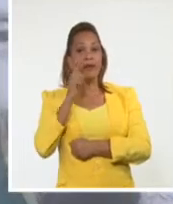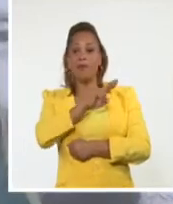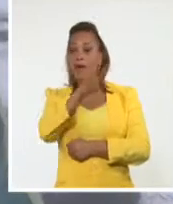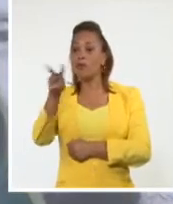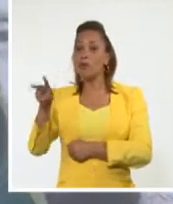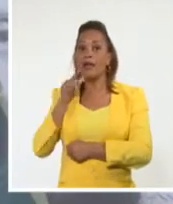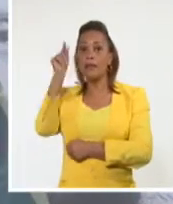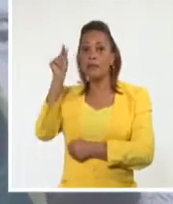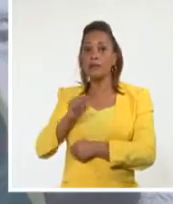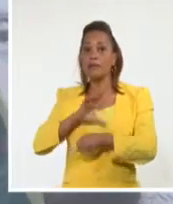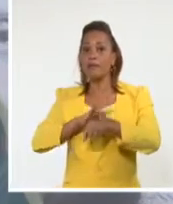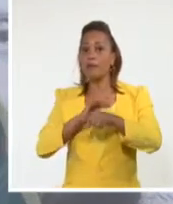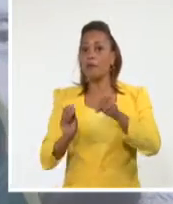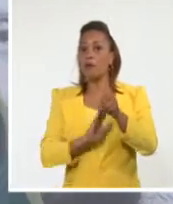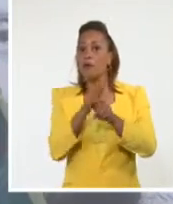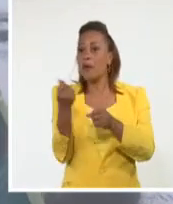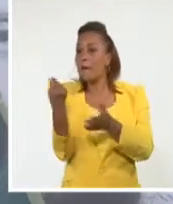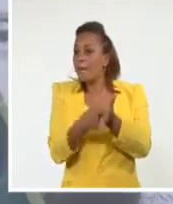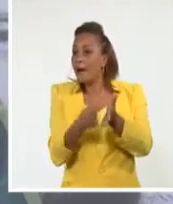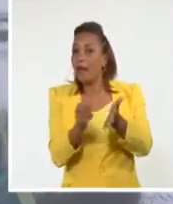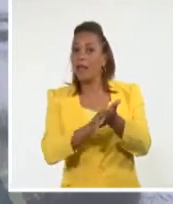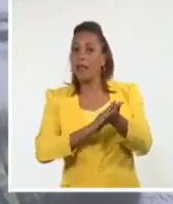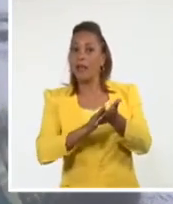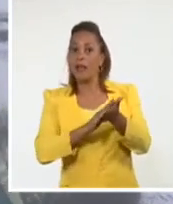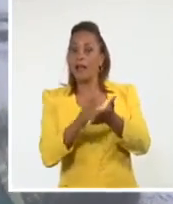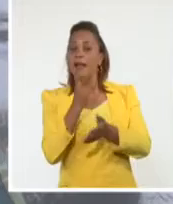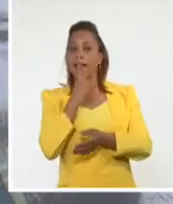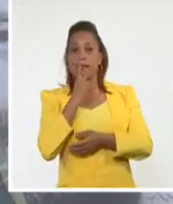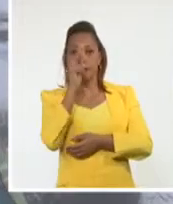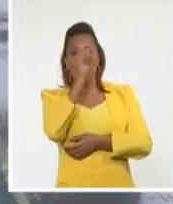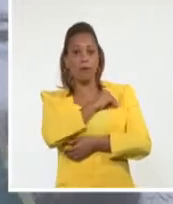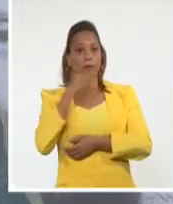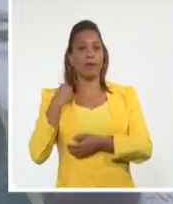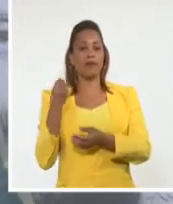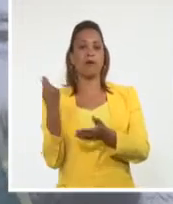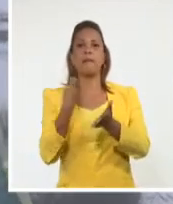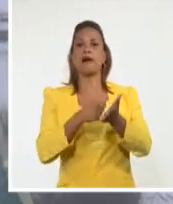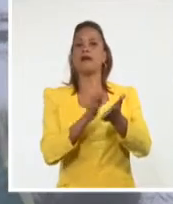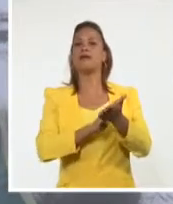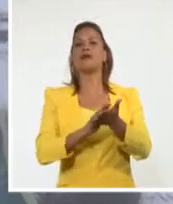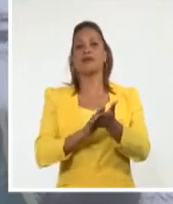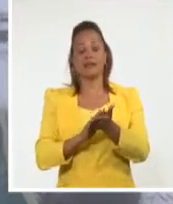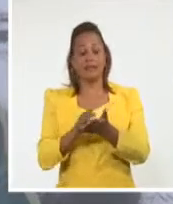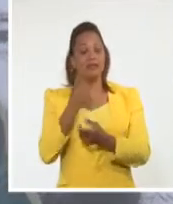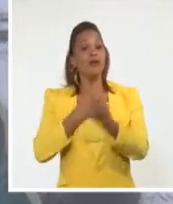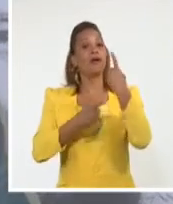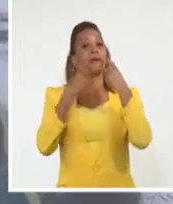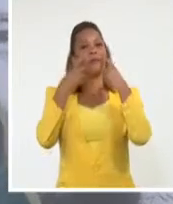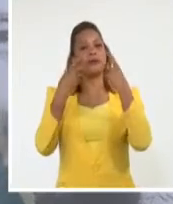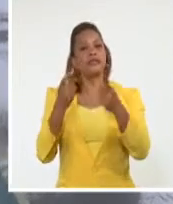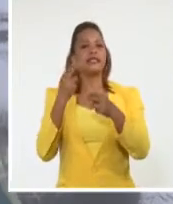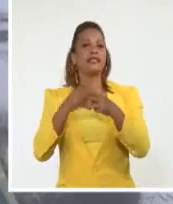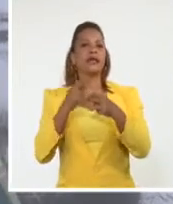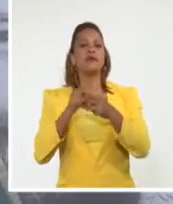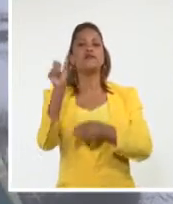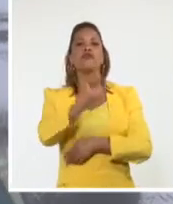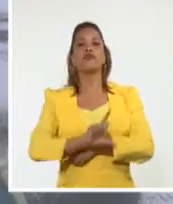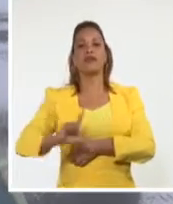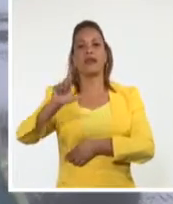han enfermado al COVID, no le ha costado un centavo la atención. Eso vale mucho, eso se llama